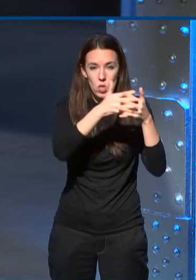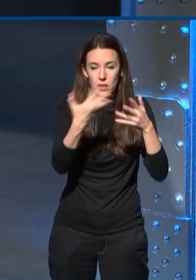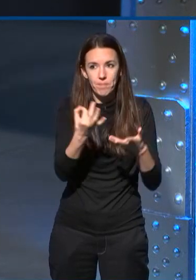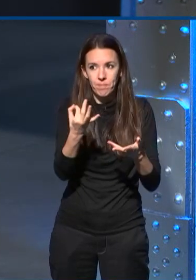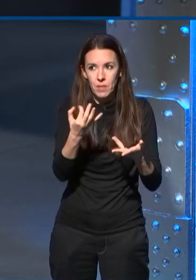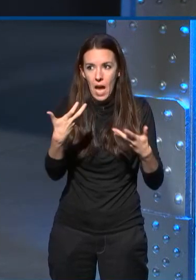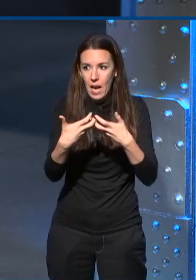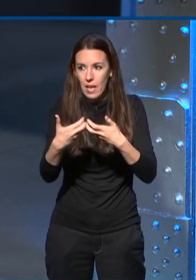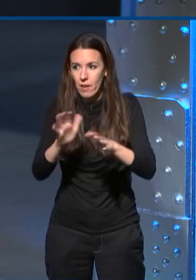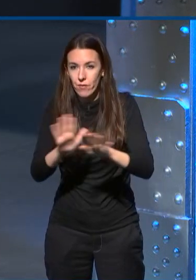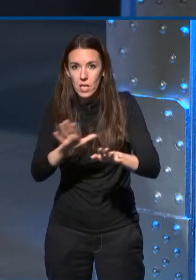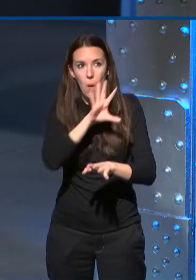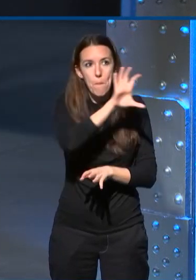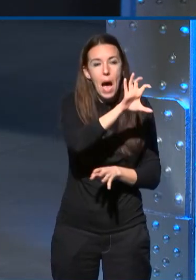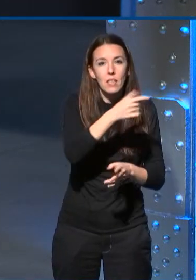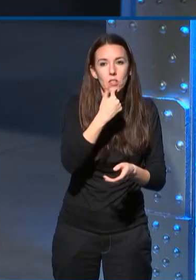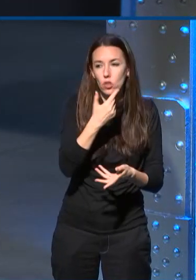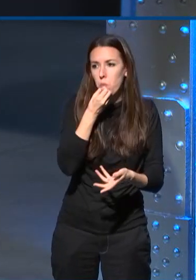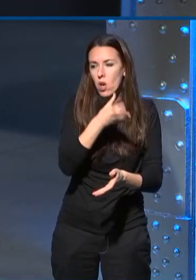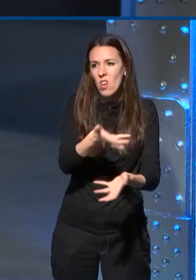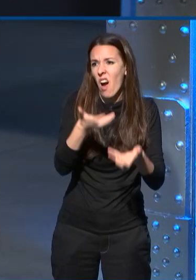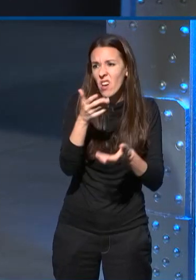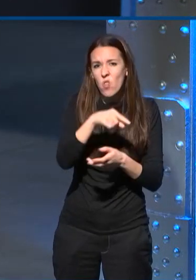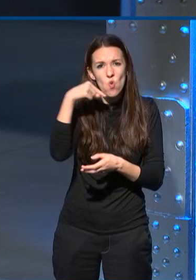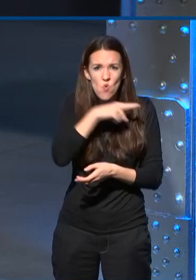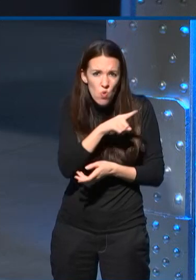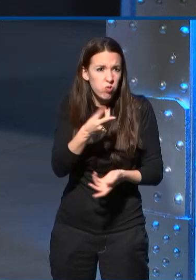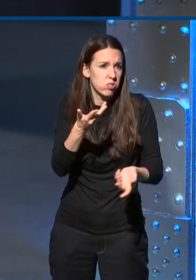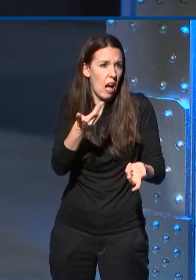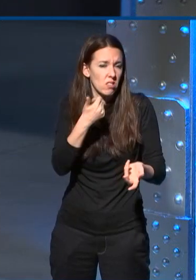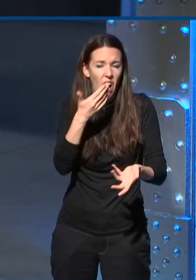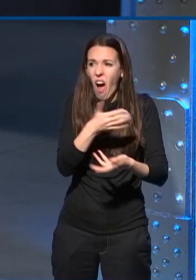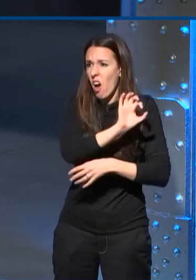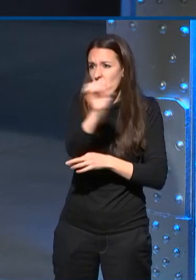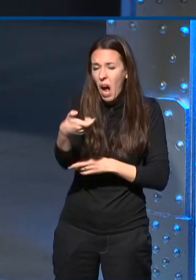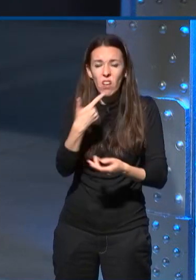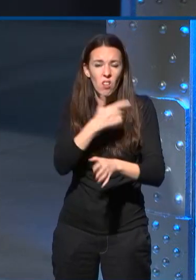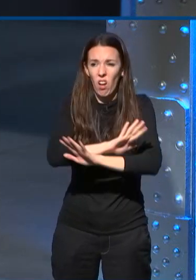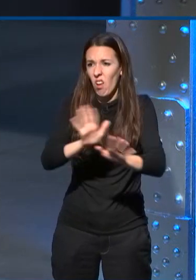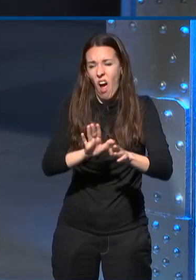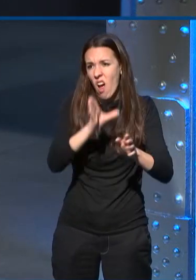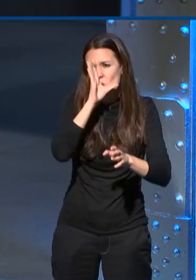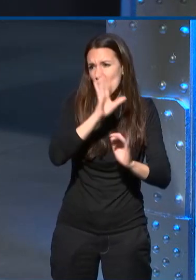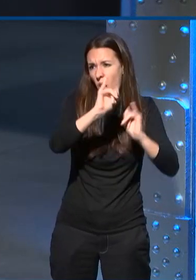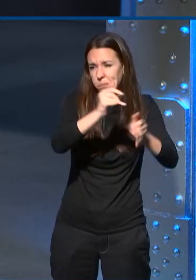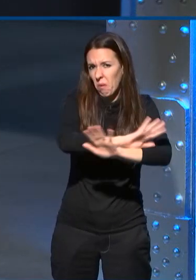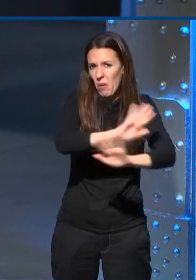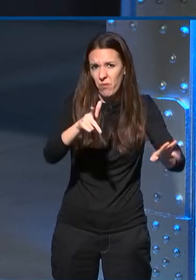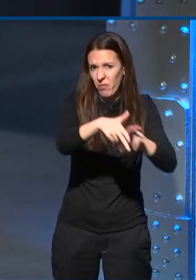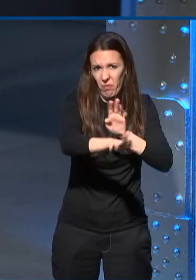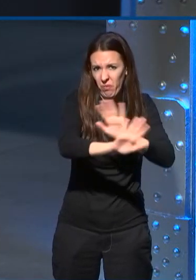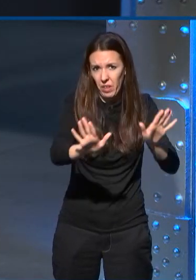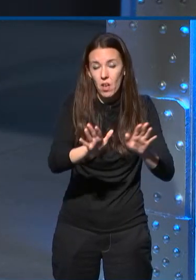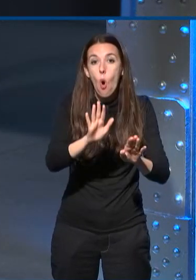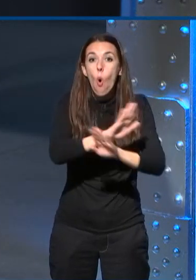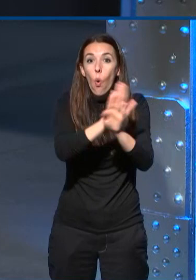cerrarla y el país pues dijo, bueno, hemos ganado los rusos, no han ido ni una sola vez ellos, pues se abandonó el programa ahí. Y de hecho el último cohete